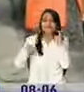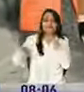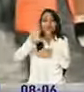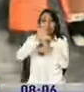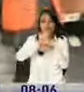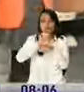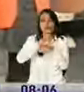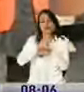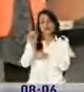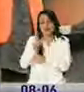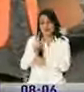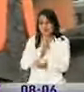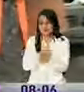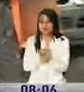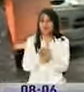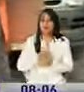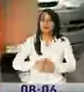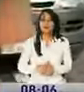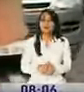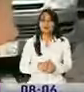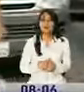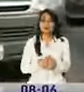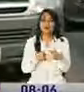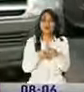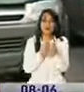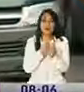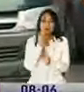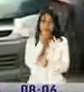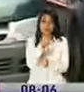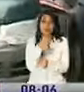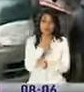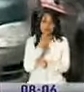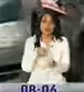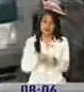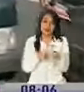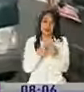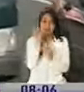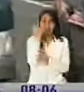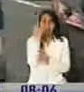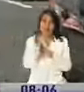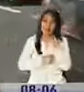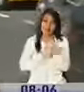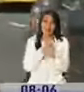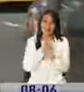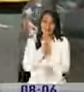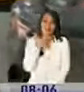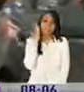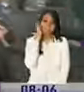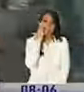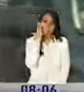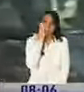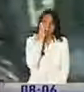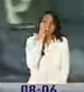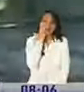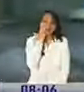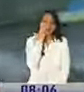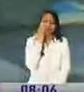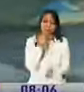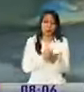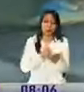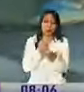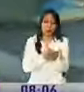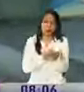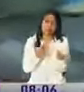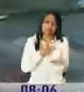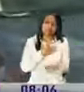tanto lo necesita en esta época. Bueno, todo empieza contigo. Pues yo empecé hace 15 años en honor a mi madre Cecilia, que luchó y lastimosamente perdió la batalla